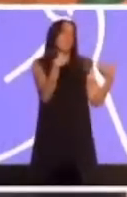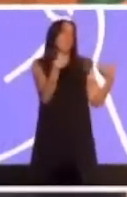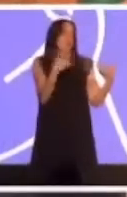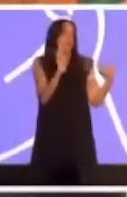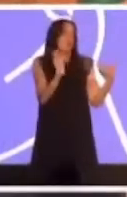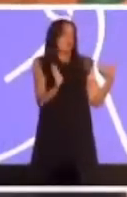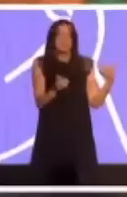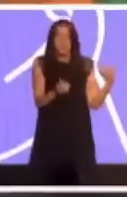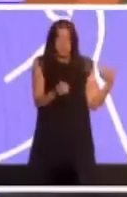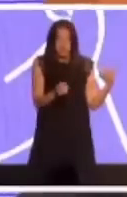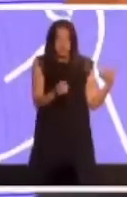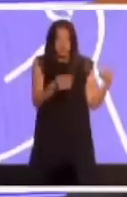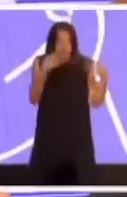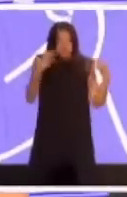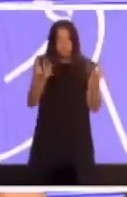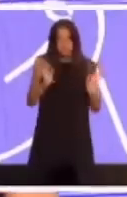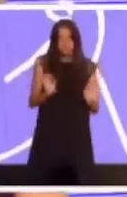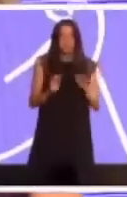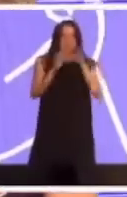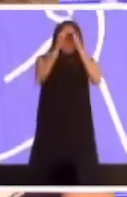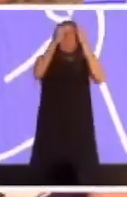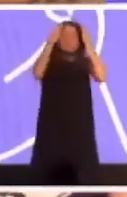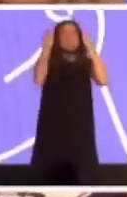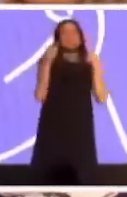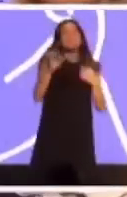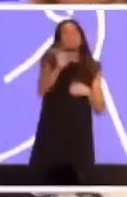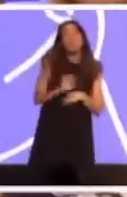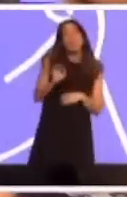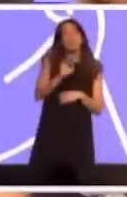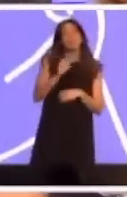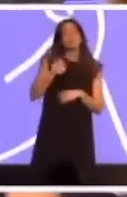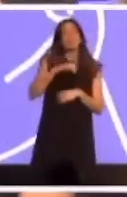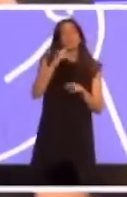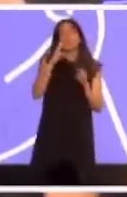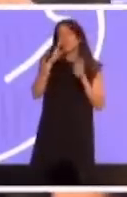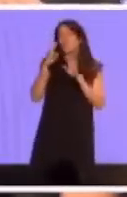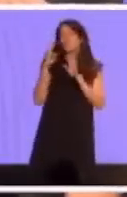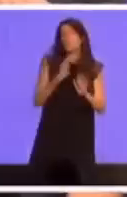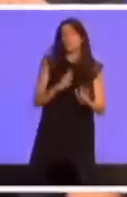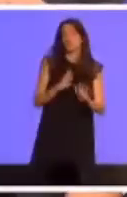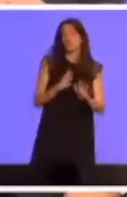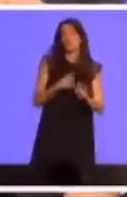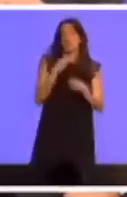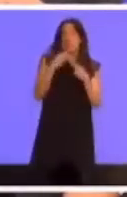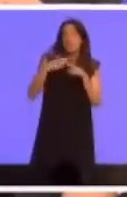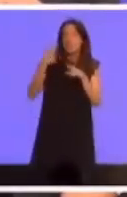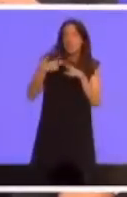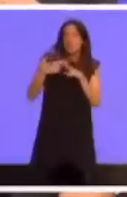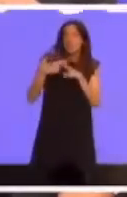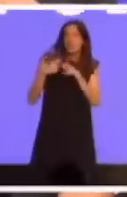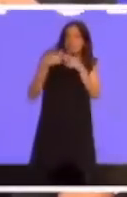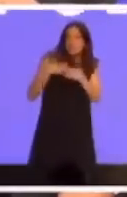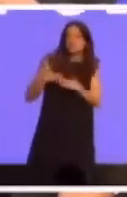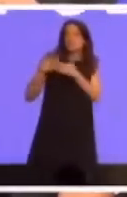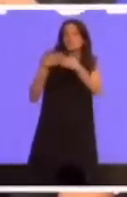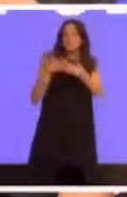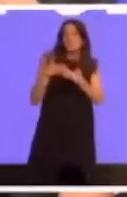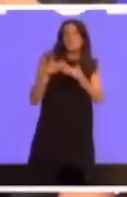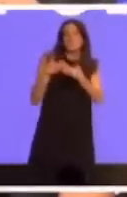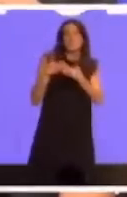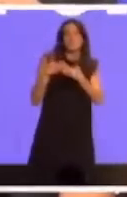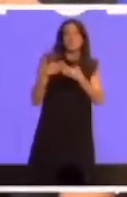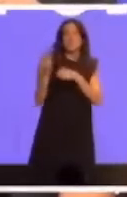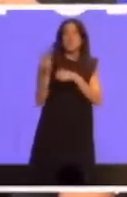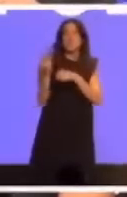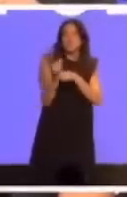lleva ocho años haciendo política sin tener una sola